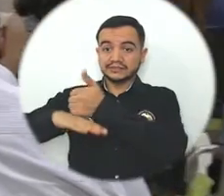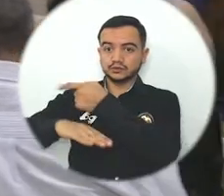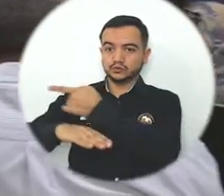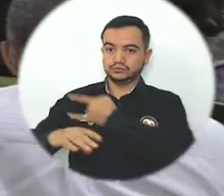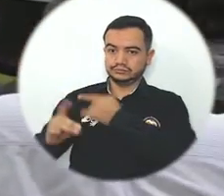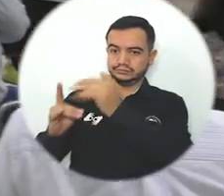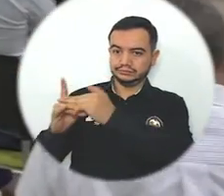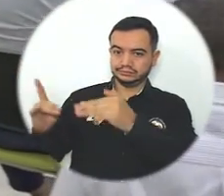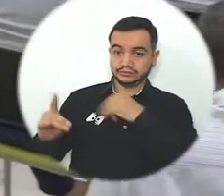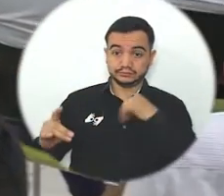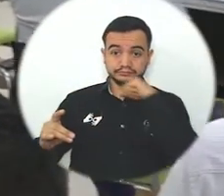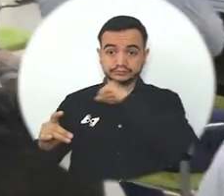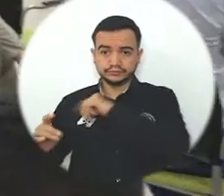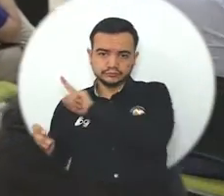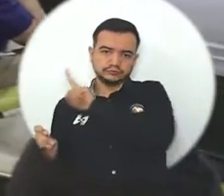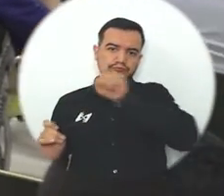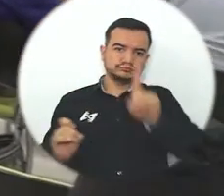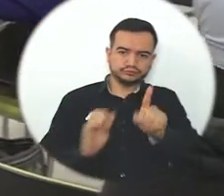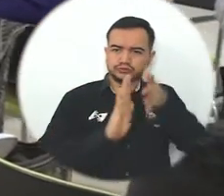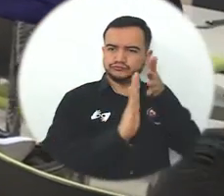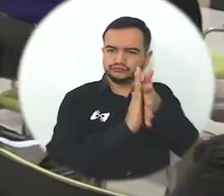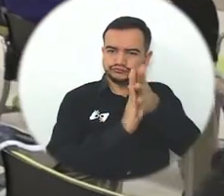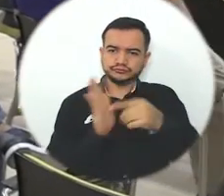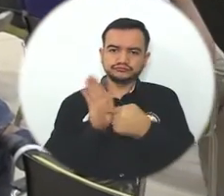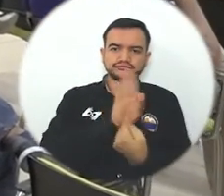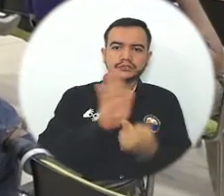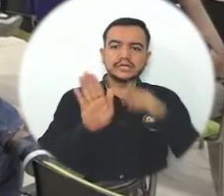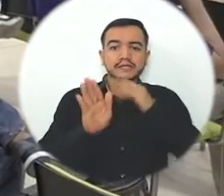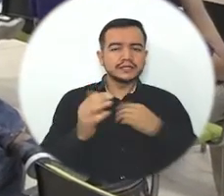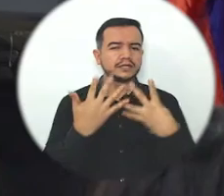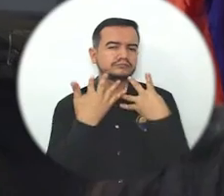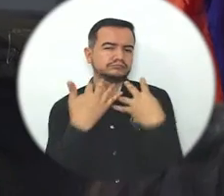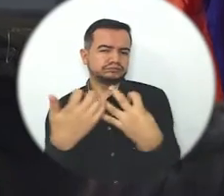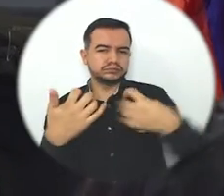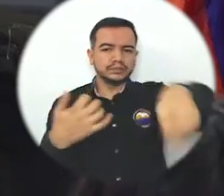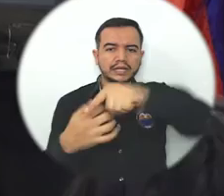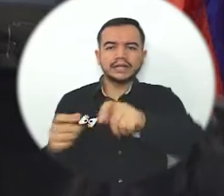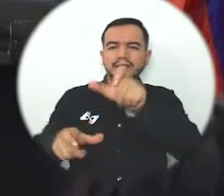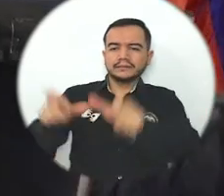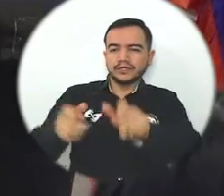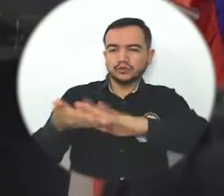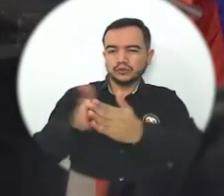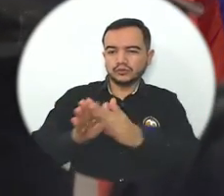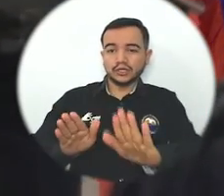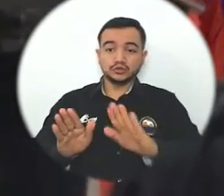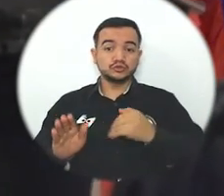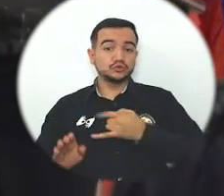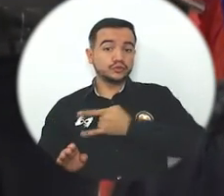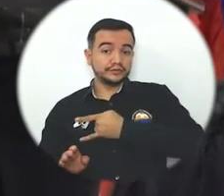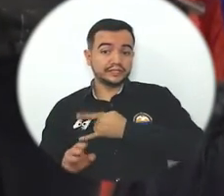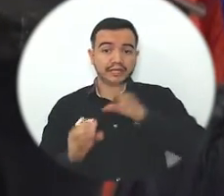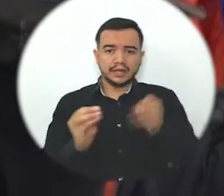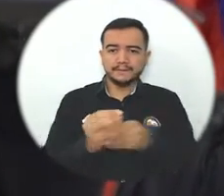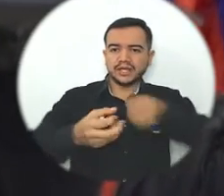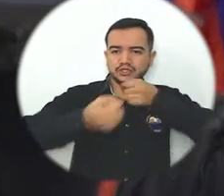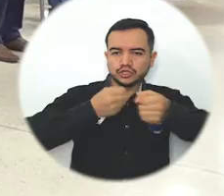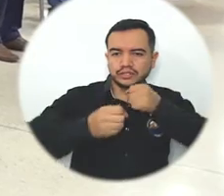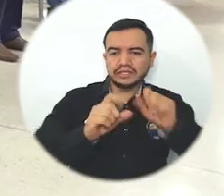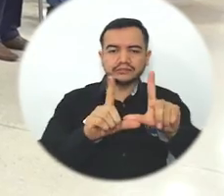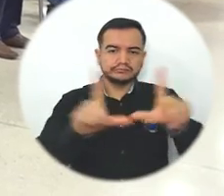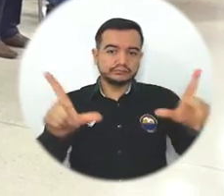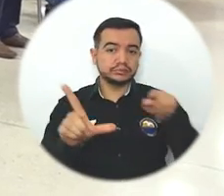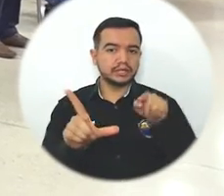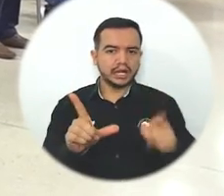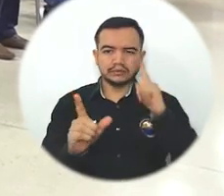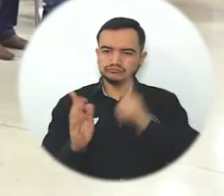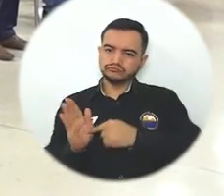Ante la presencia de los medios de comunicación y toda la comunidad universitaria, el doctor Pablo Vera Salazar, rector de la Universidad del Magdalena, rindió cuentas